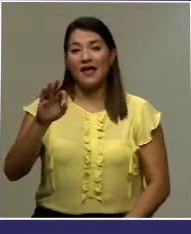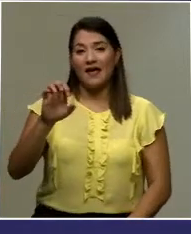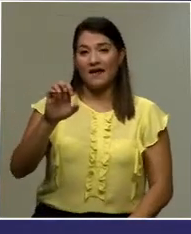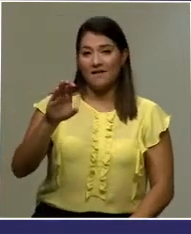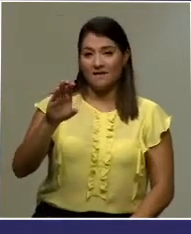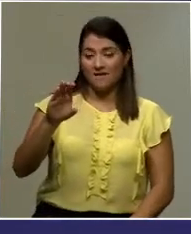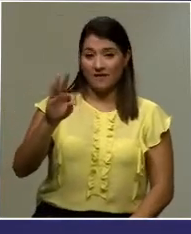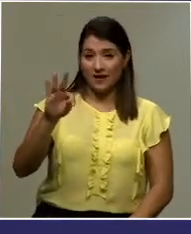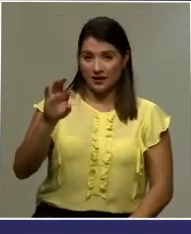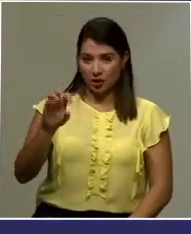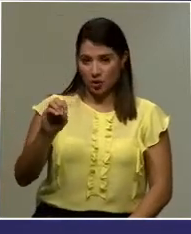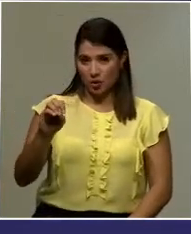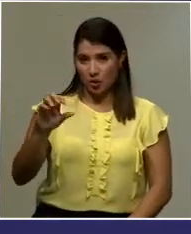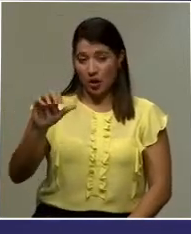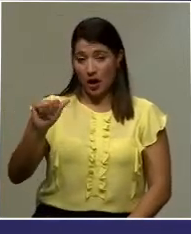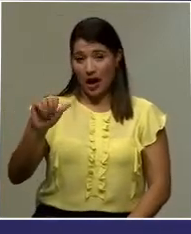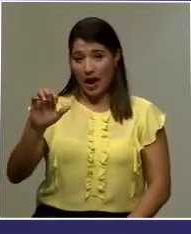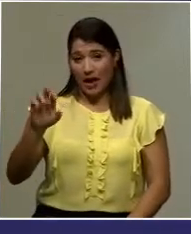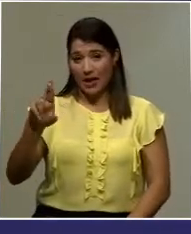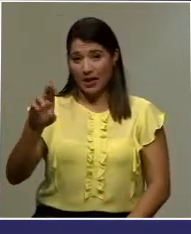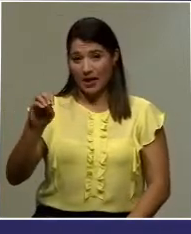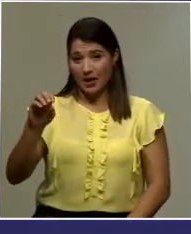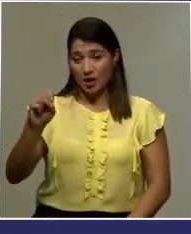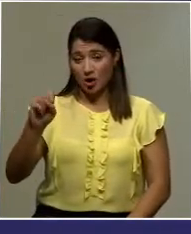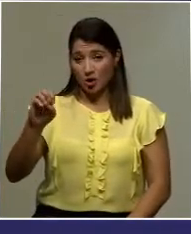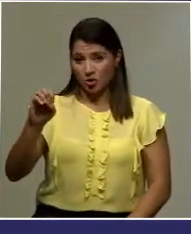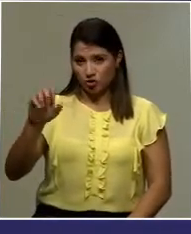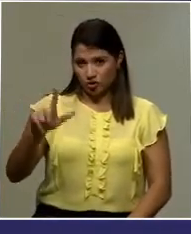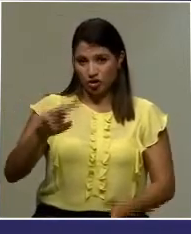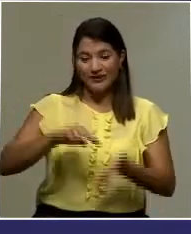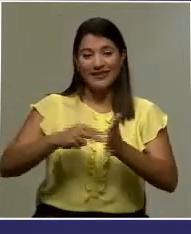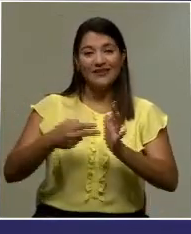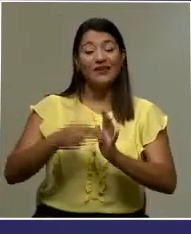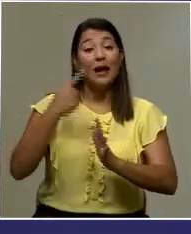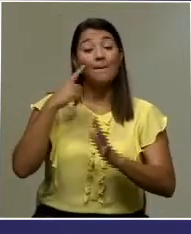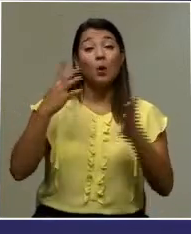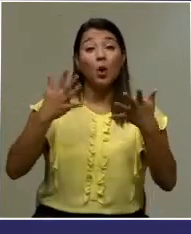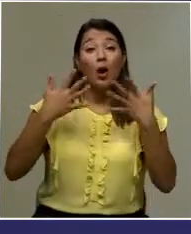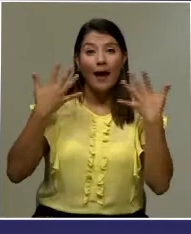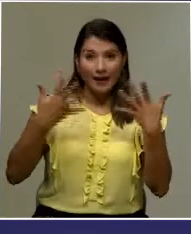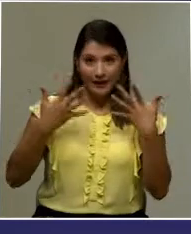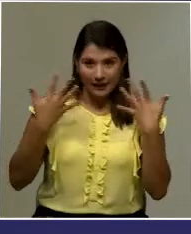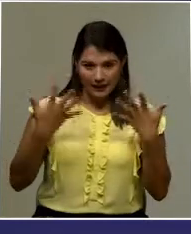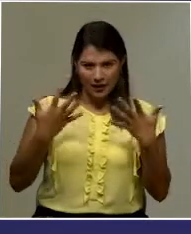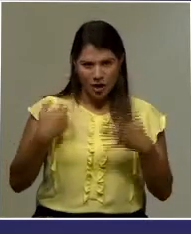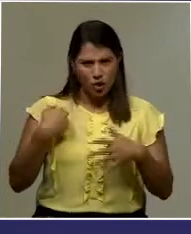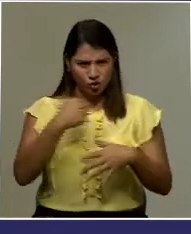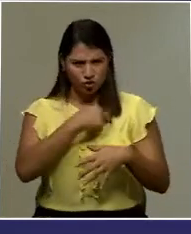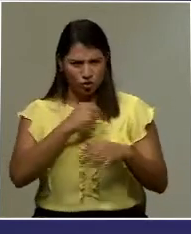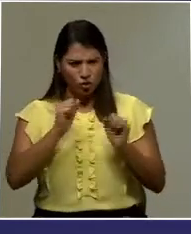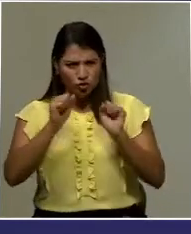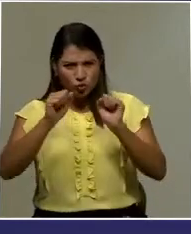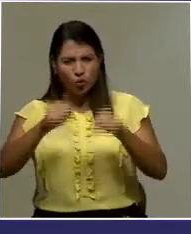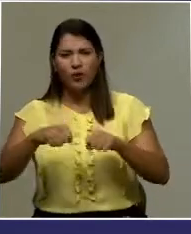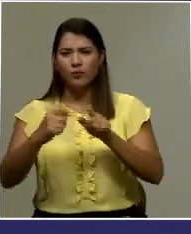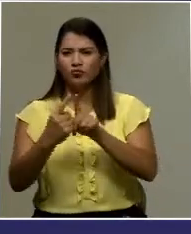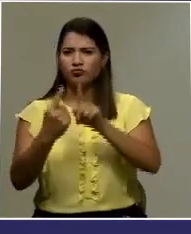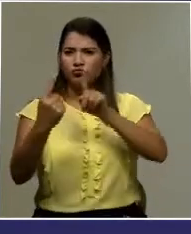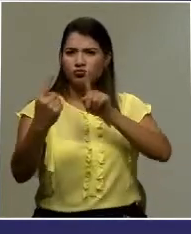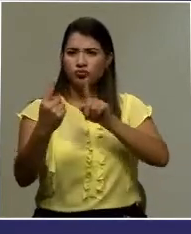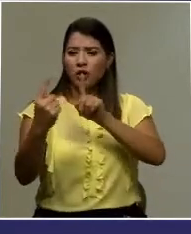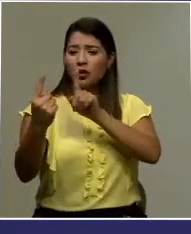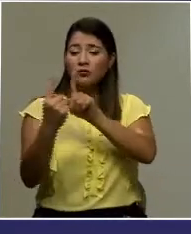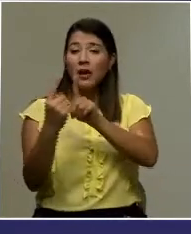contagiarnos a una distancia mayor de 2 metros en un espacio cerrado? ¿Por qué unos se contagian y otros